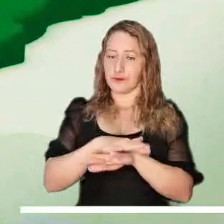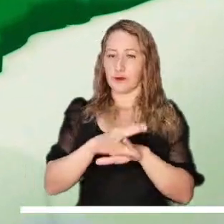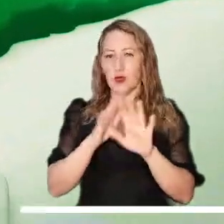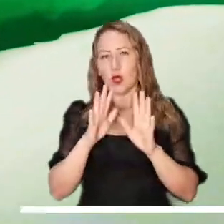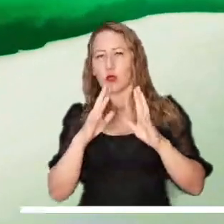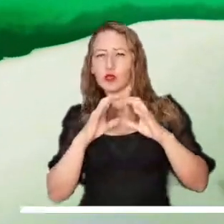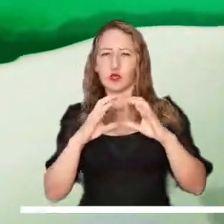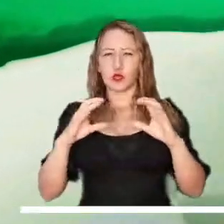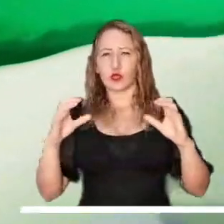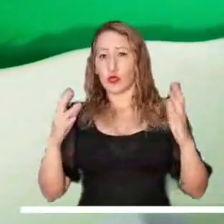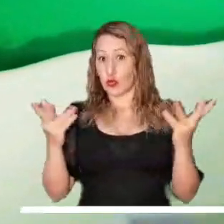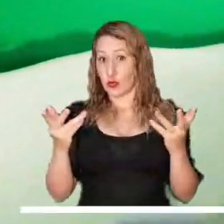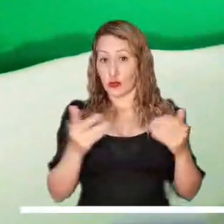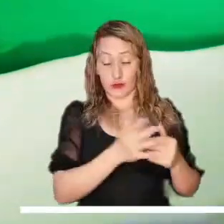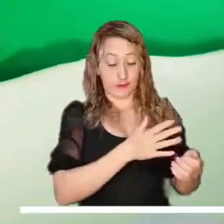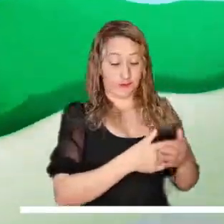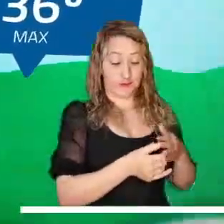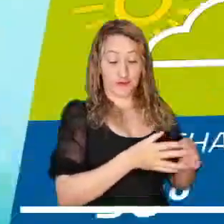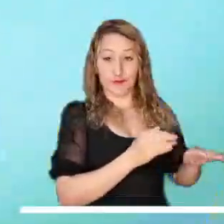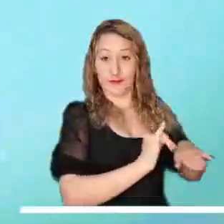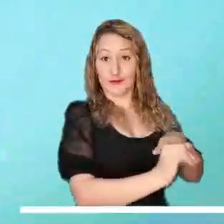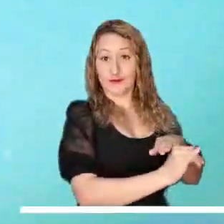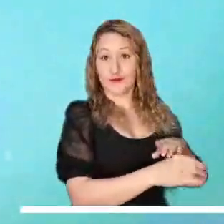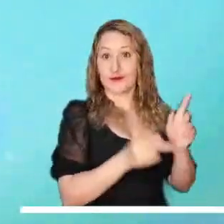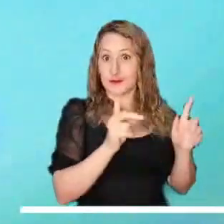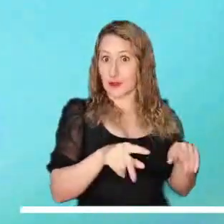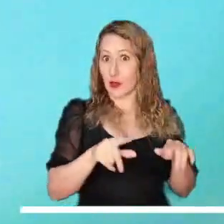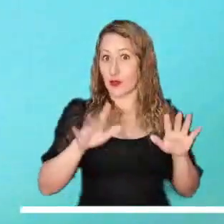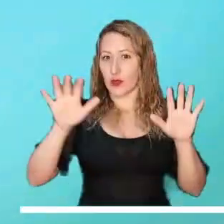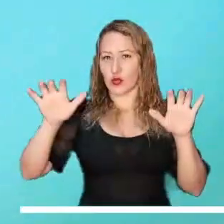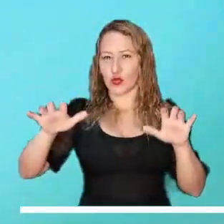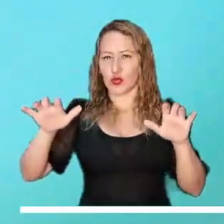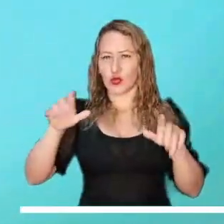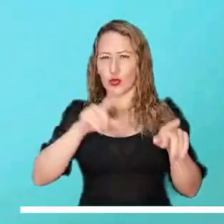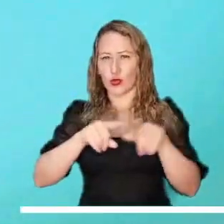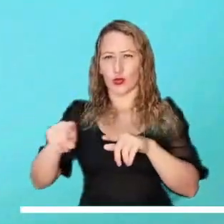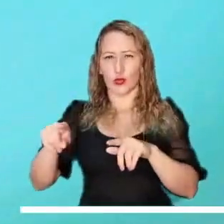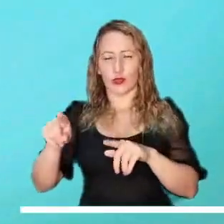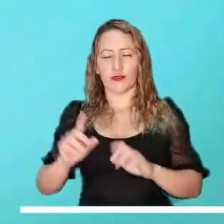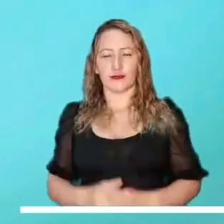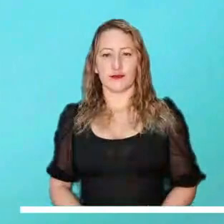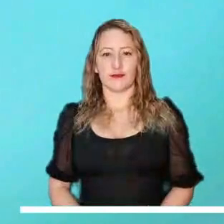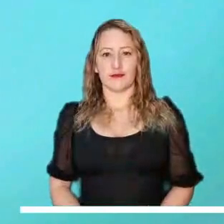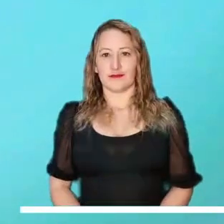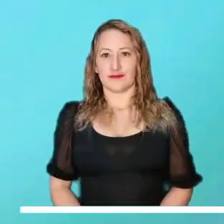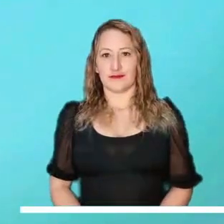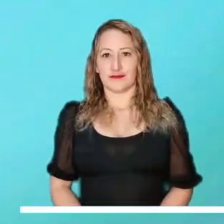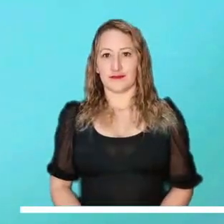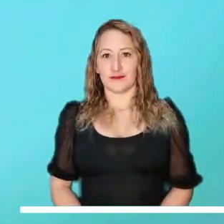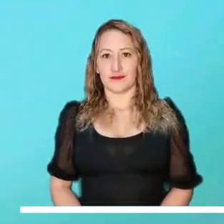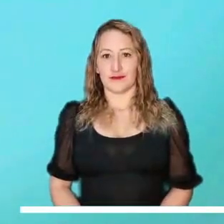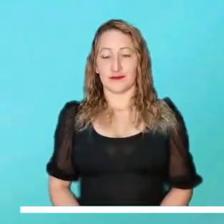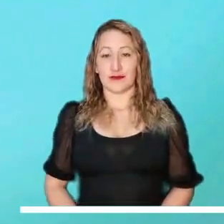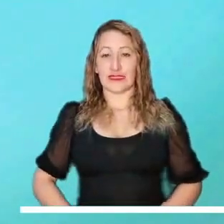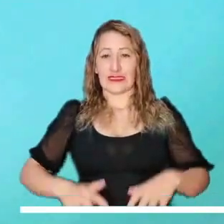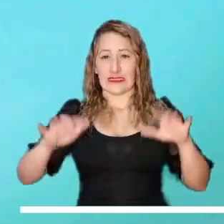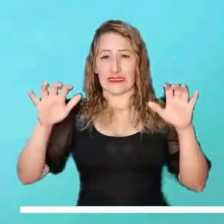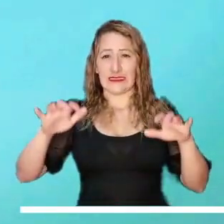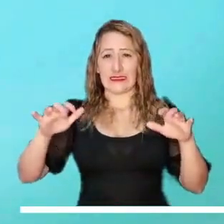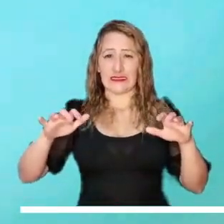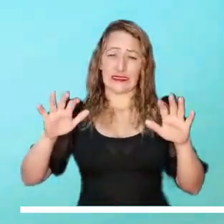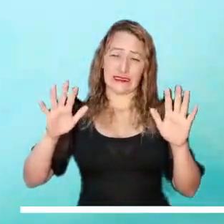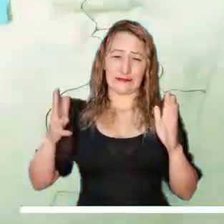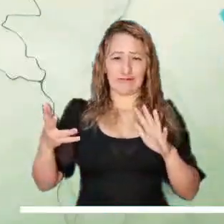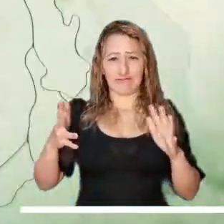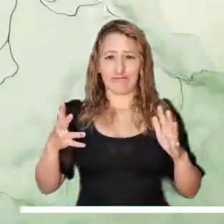Cesar. Una tarde parcialmente nublada espera el archipiélago de San Andrés y Providencia, donde además podrían